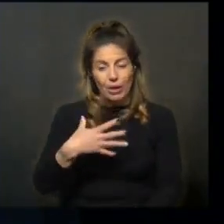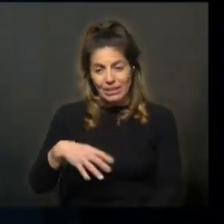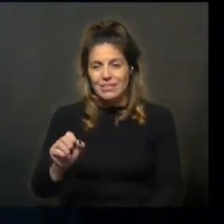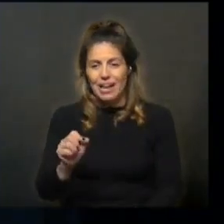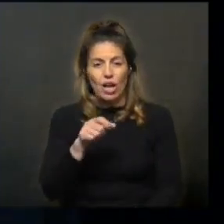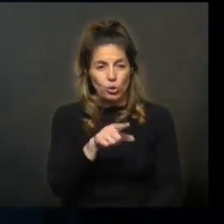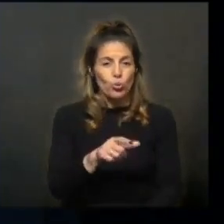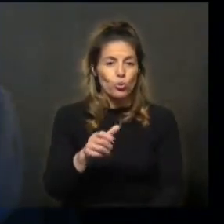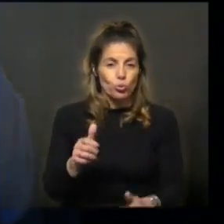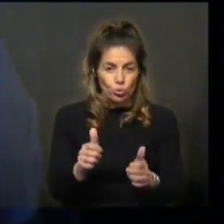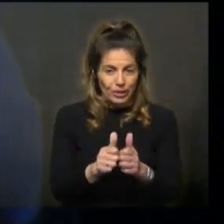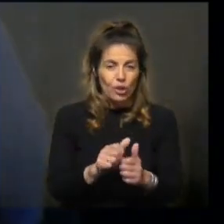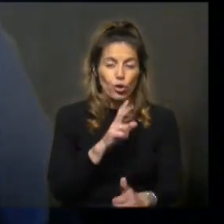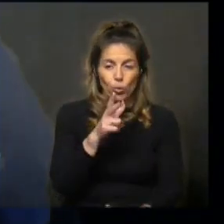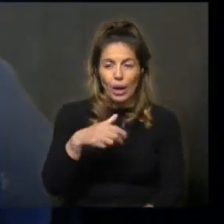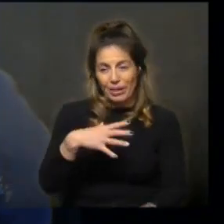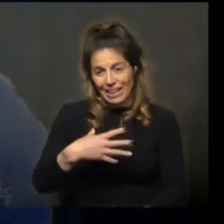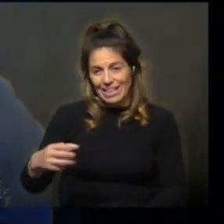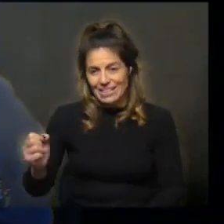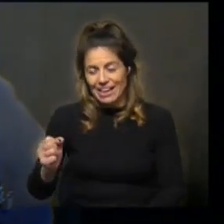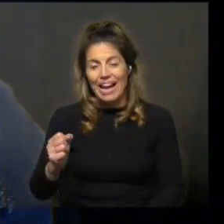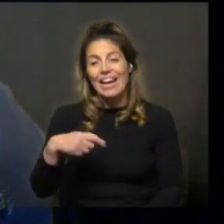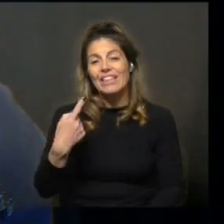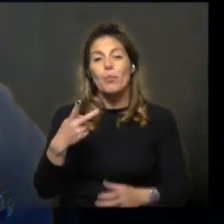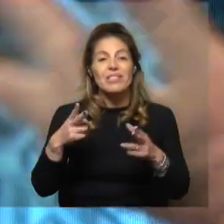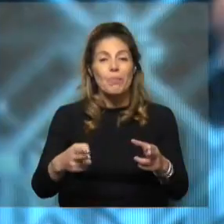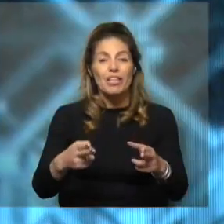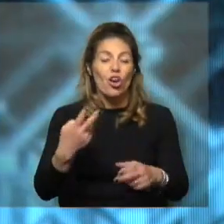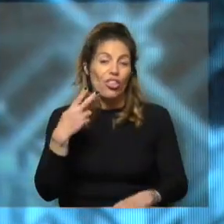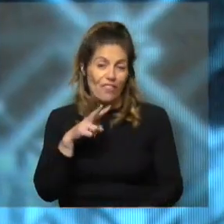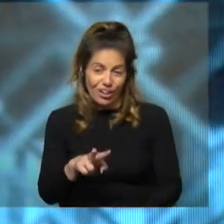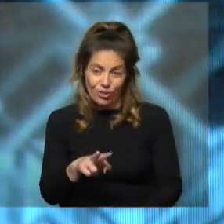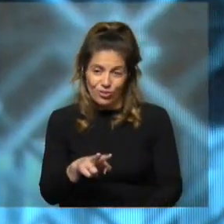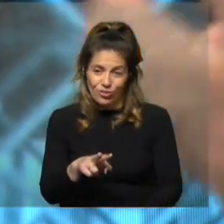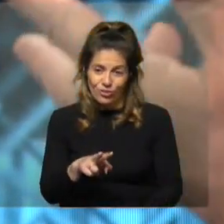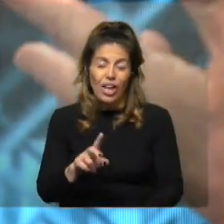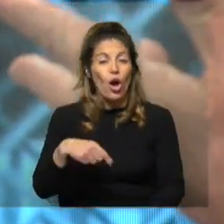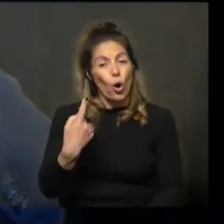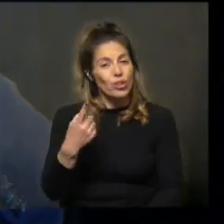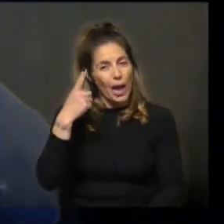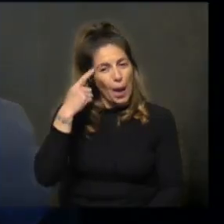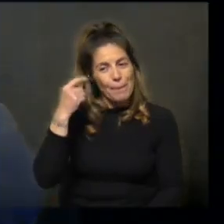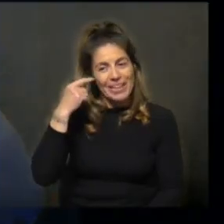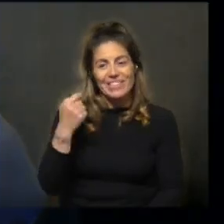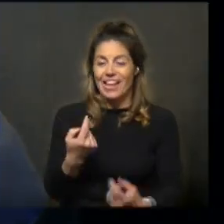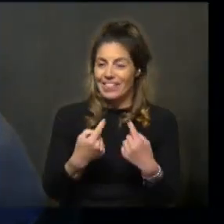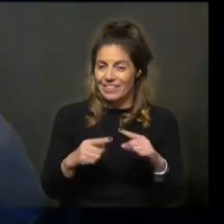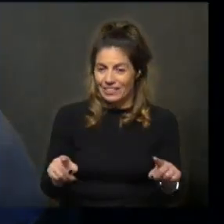y te la sacan después viene todo el periodo de verlos no que es otra experiencia